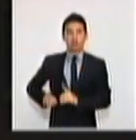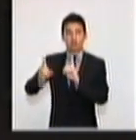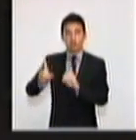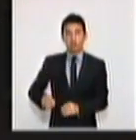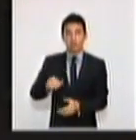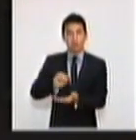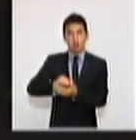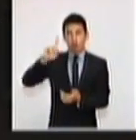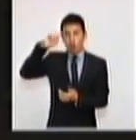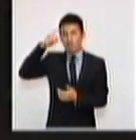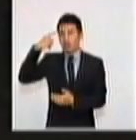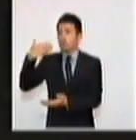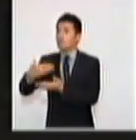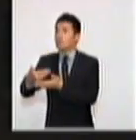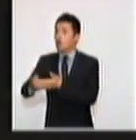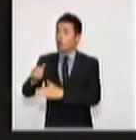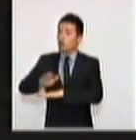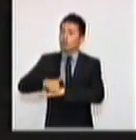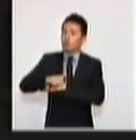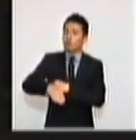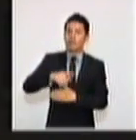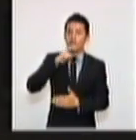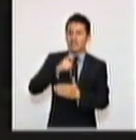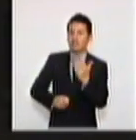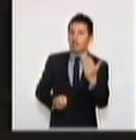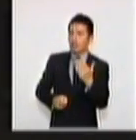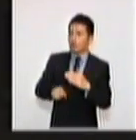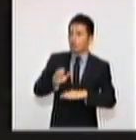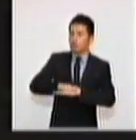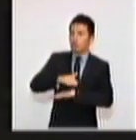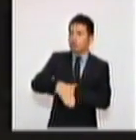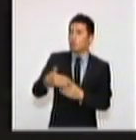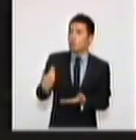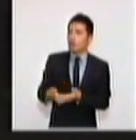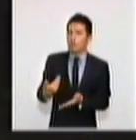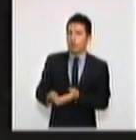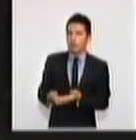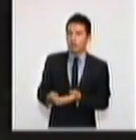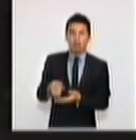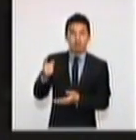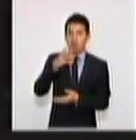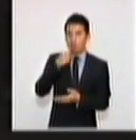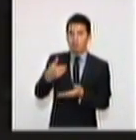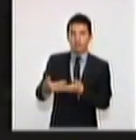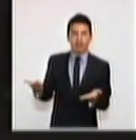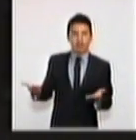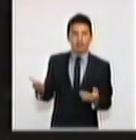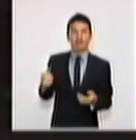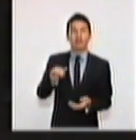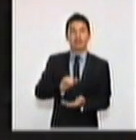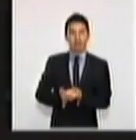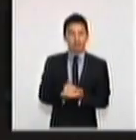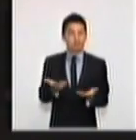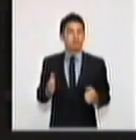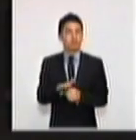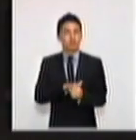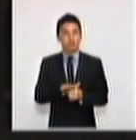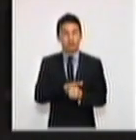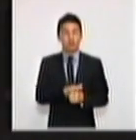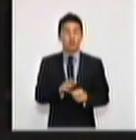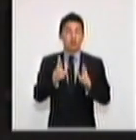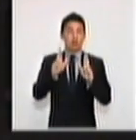el gobierno no mostraba las consecuencias fiscales de las decisiones que se estaban tomando. Eso es absolutamente perentorio. Yo espero que la